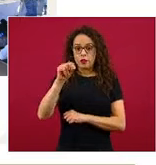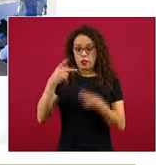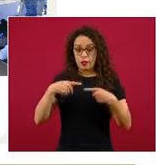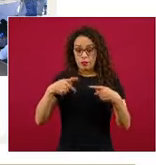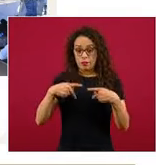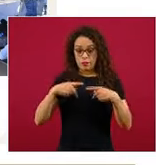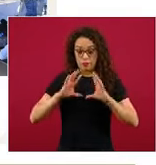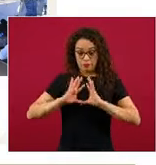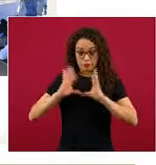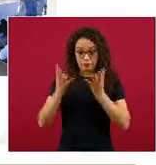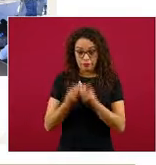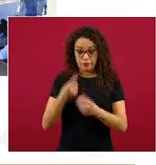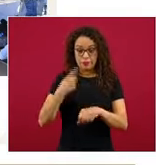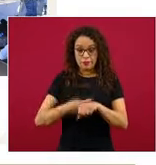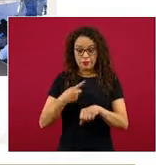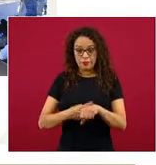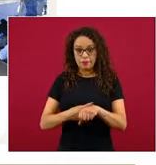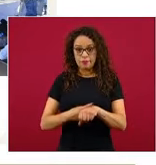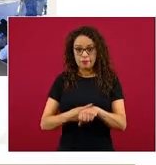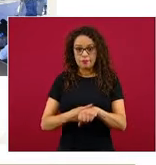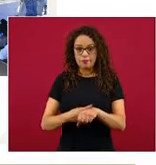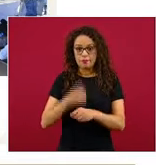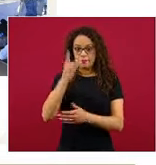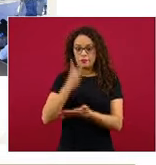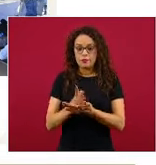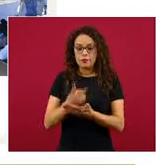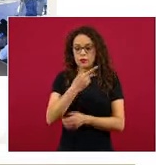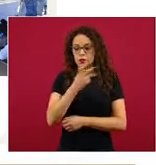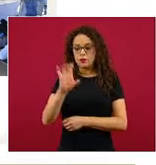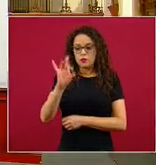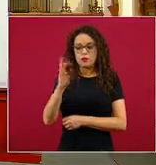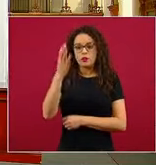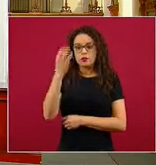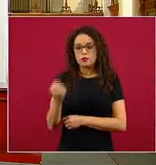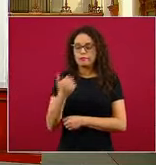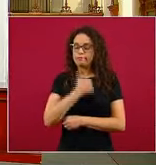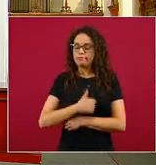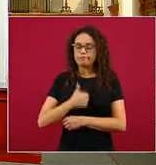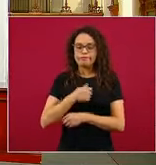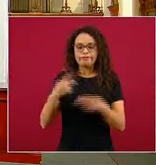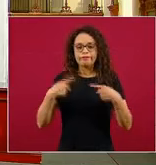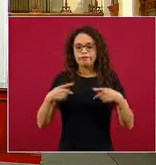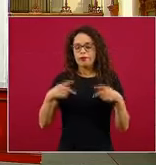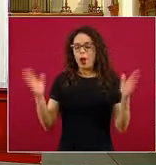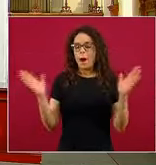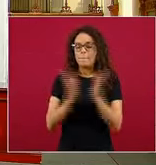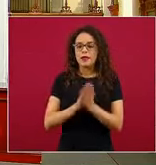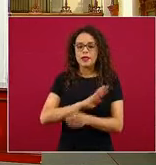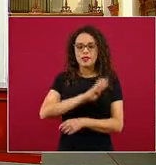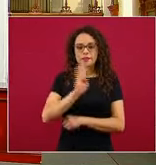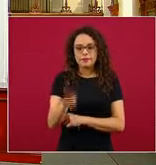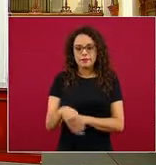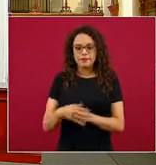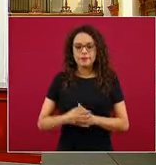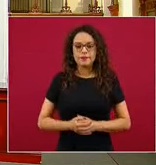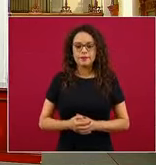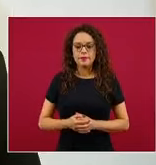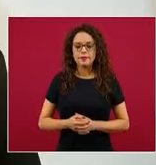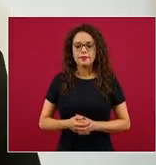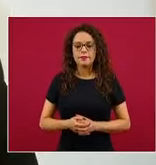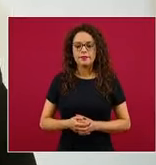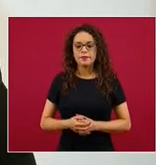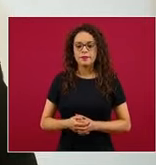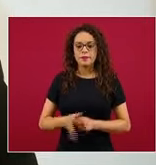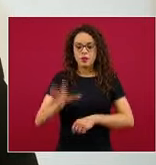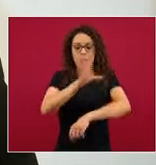tenemos solamente 239 lamentables defunciones. Nosotros, en coordinación con